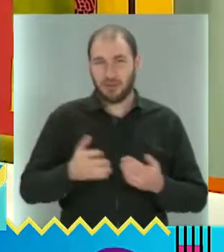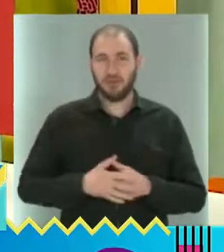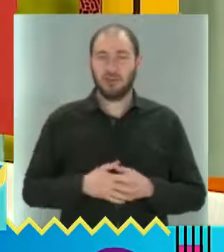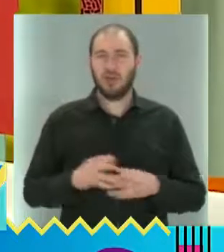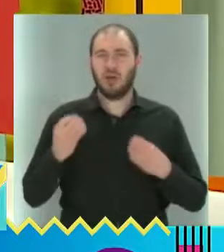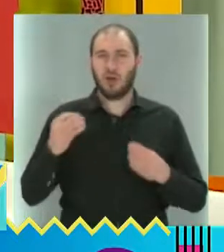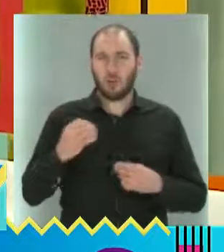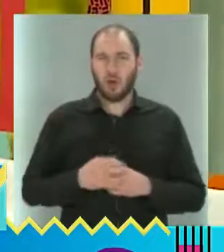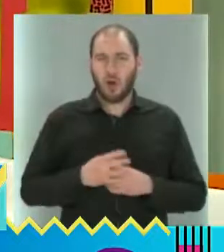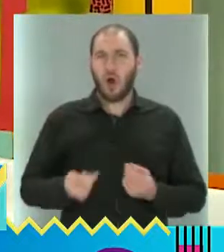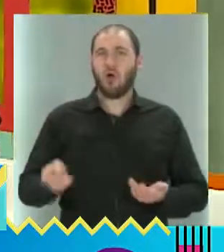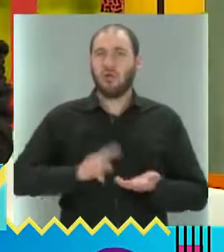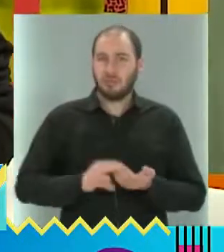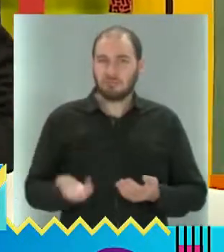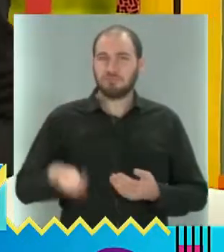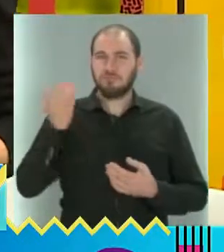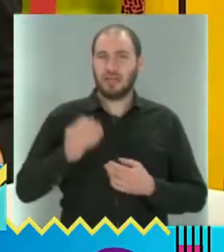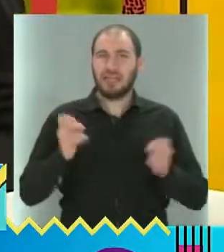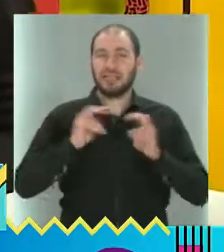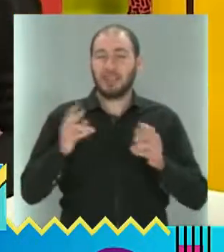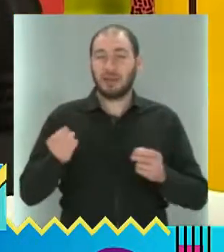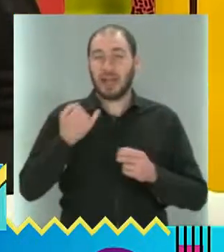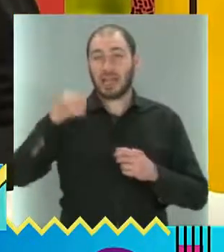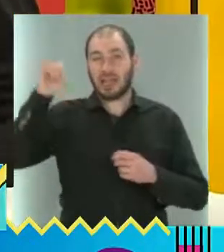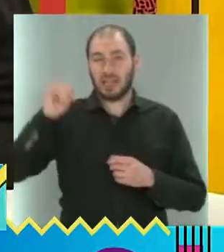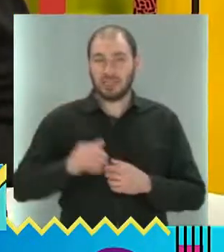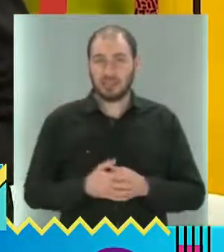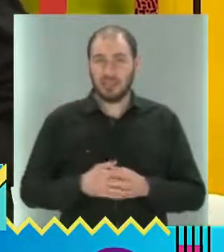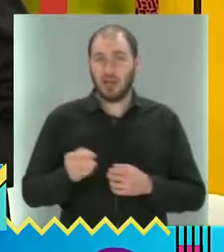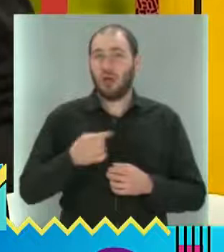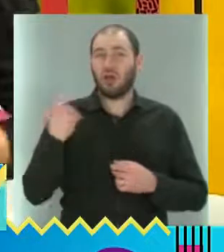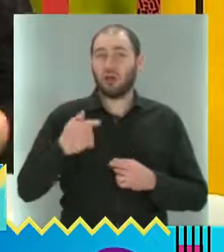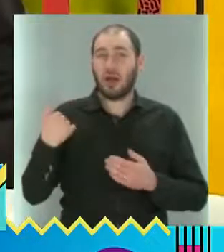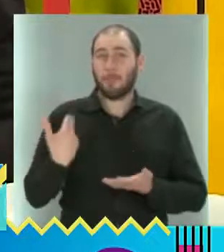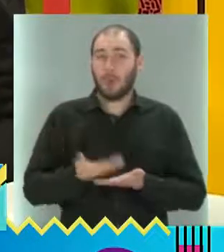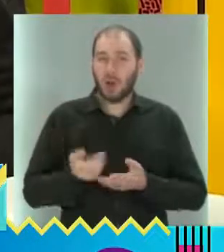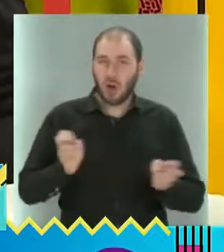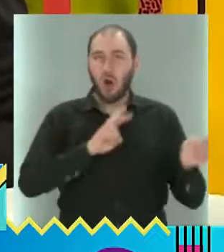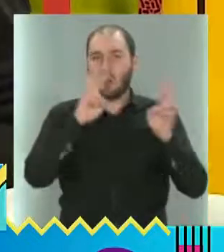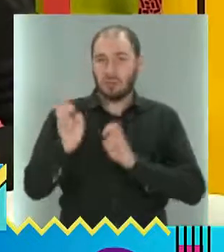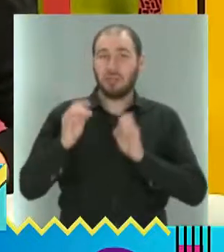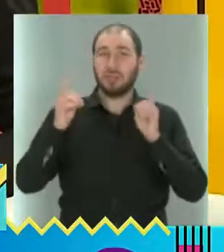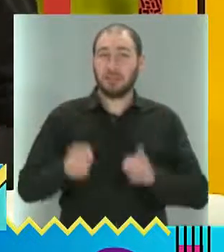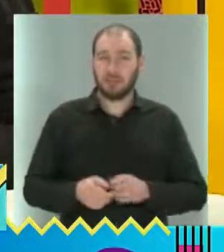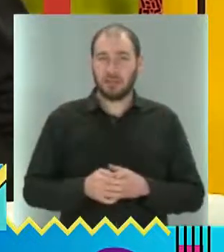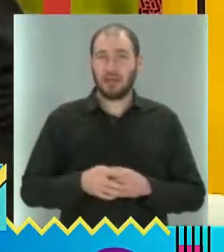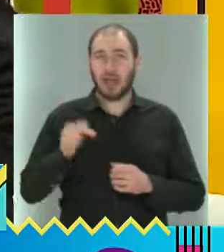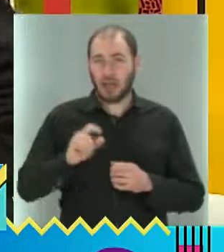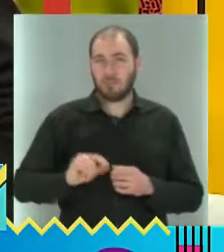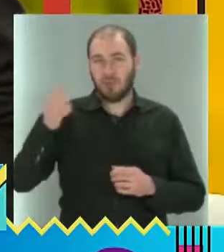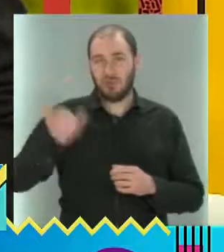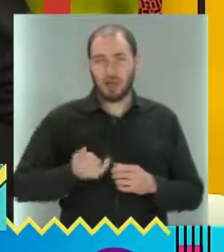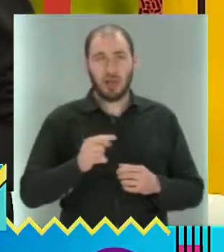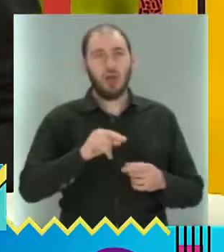Cómo vuelve a subir el tema de las tasas de interés. Y nosotros vamos a proponer otro tema donde también hay subas. Y